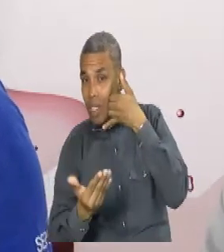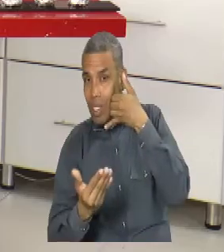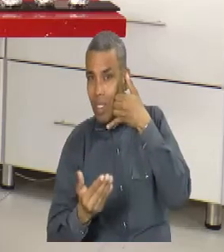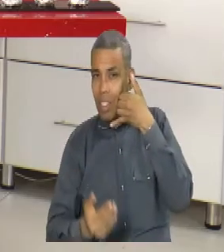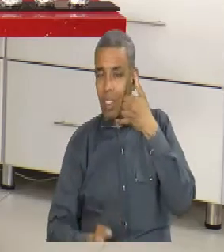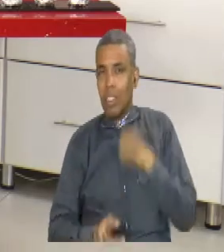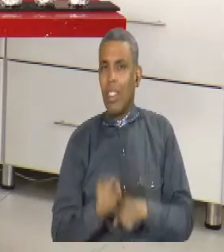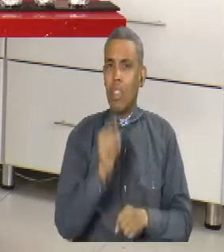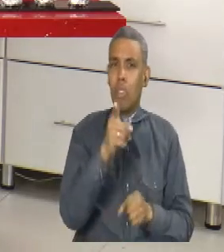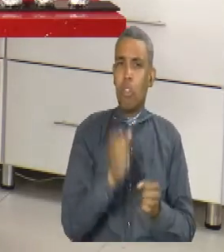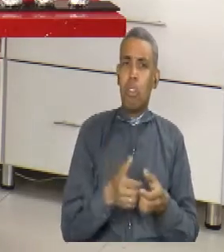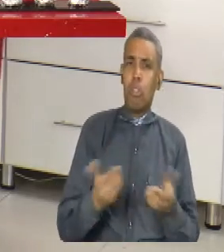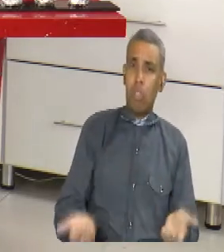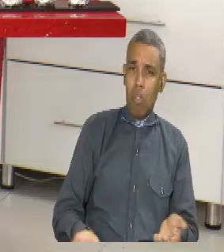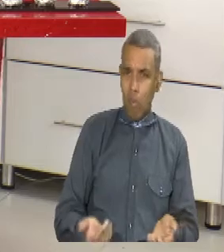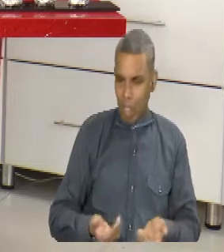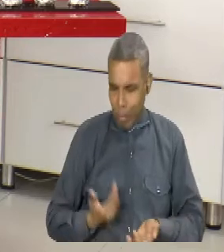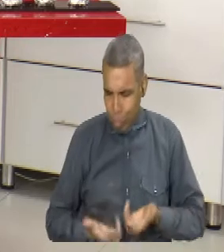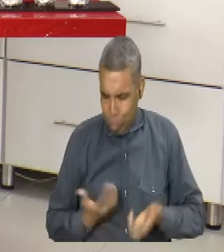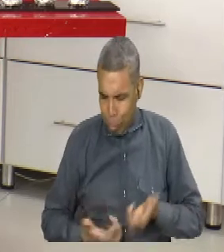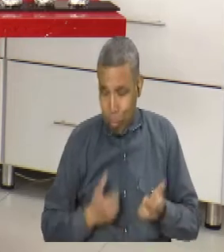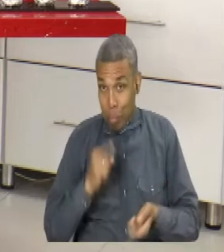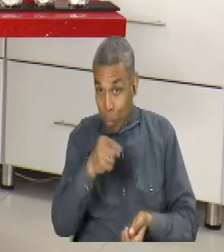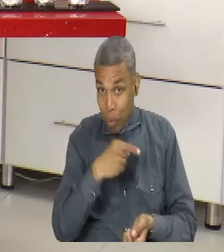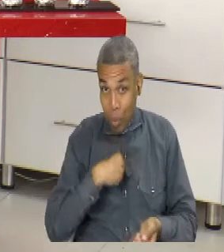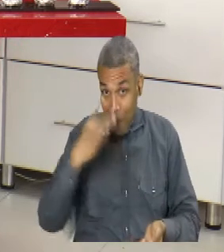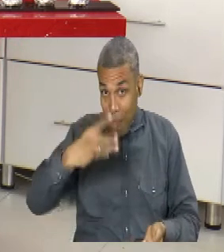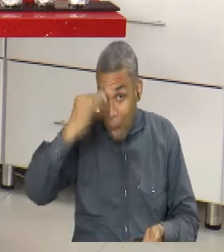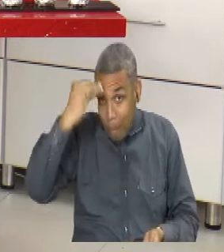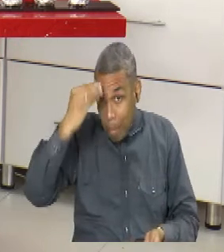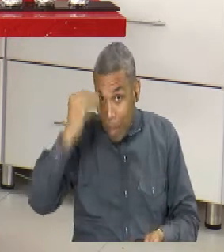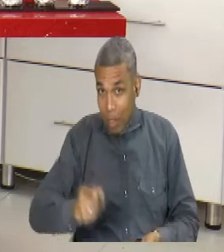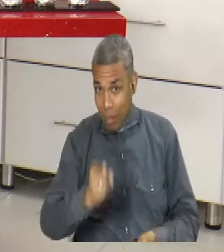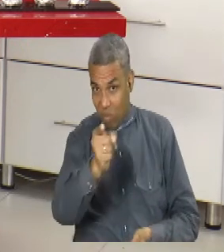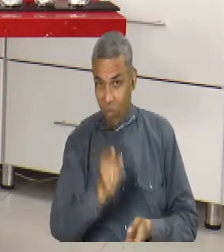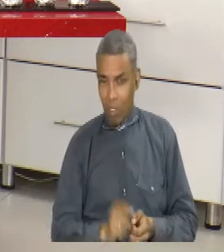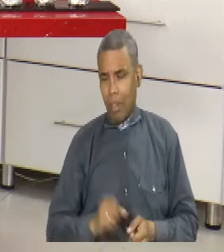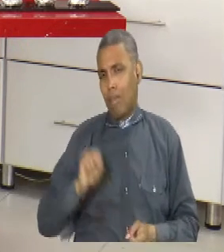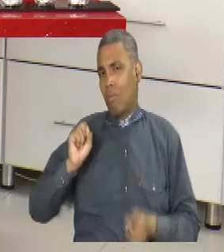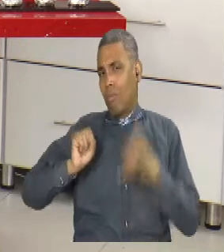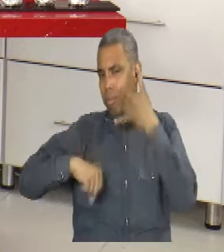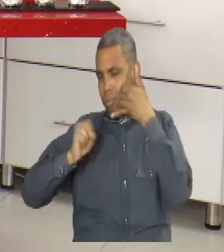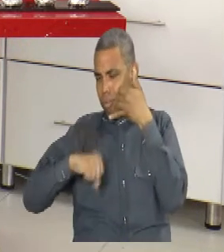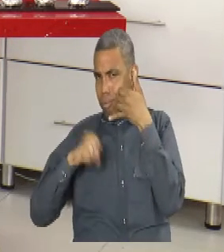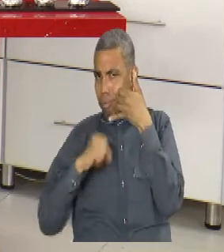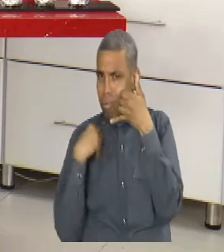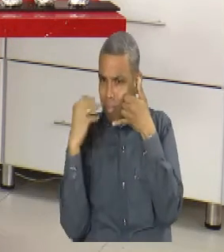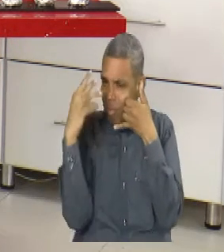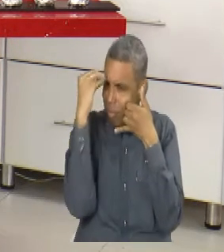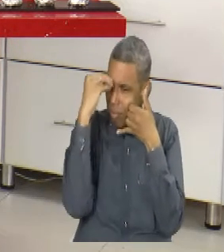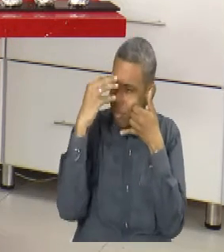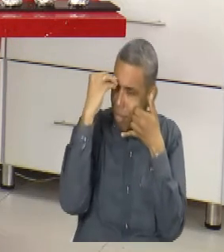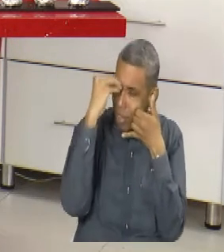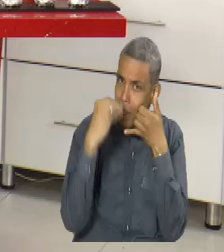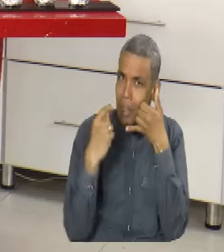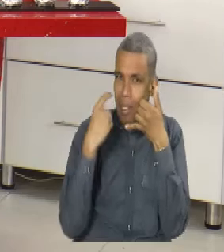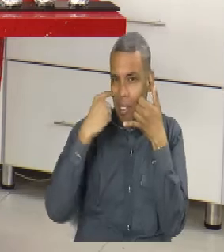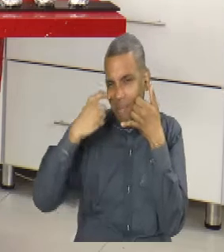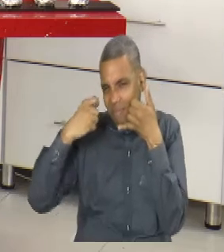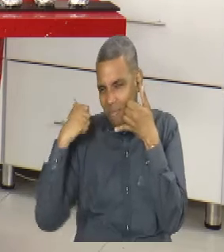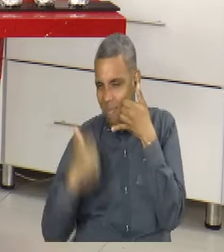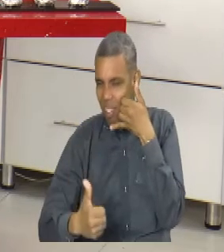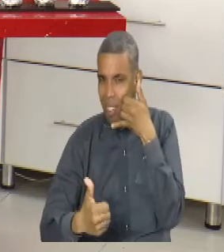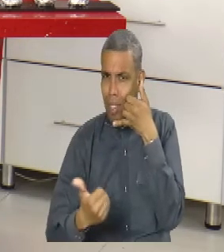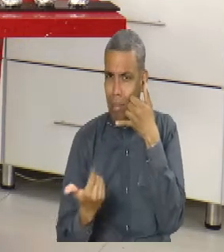con nuestras recetas, Elvira? Ah, súper, son recetas muy espectaculares y pues aparte de eso son